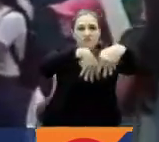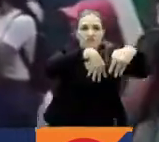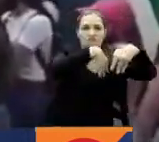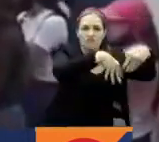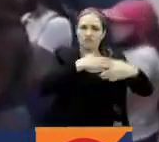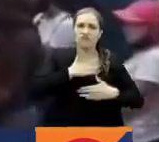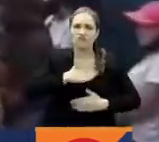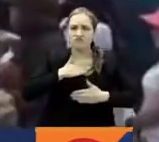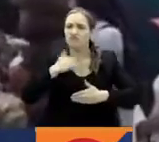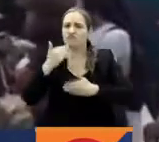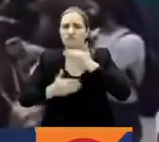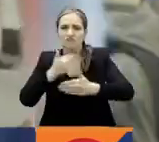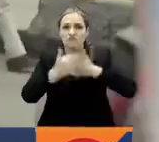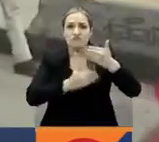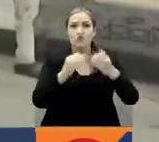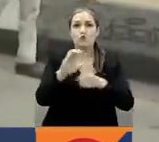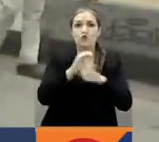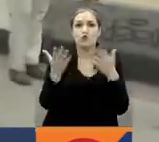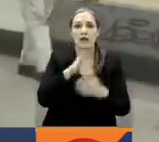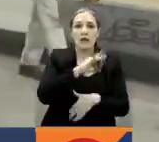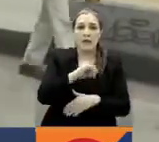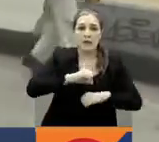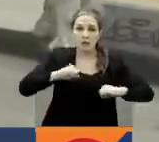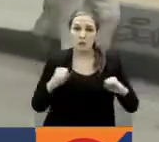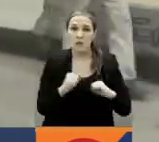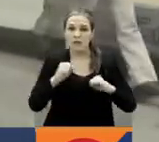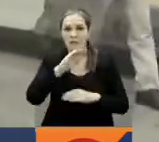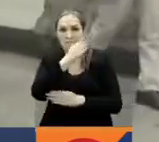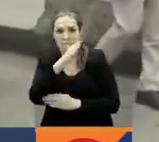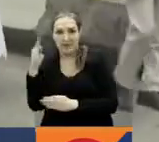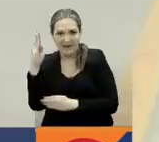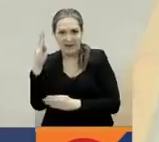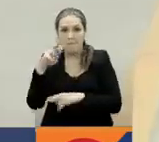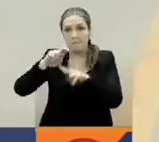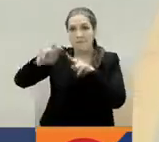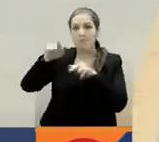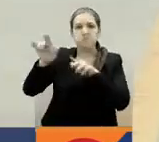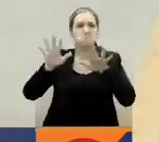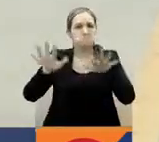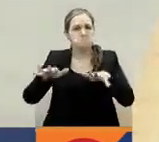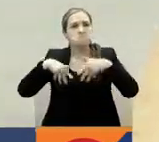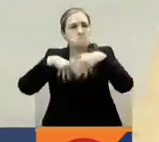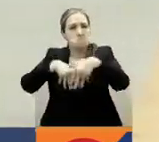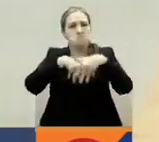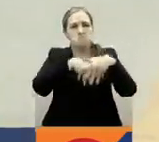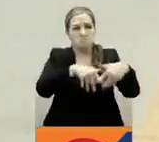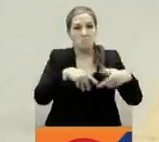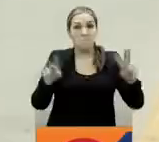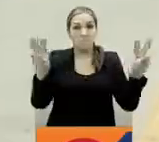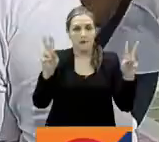tranquilidad transcurren en ciudades como Cali, Bogotá, Barranquilla y Manizales. Tenemos reporte en vivo.